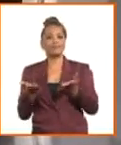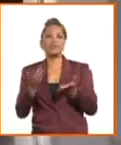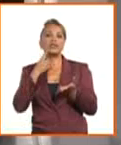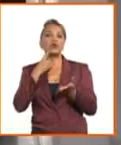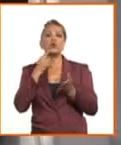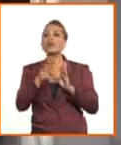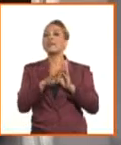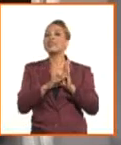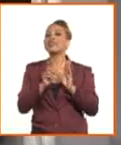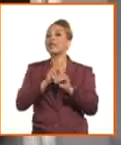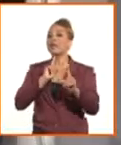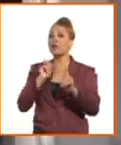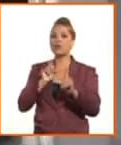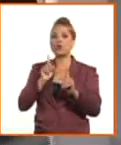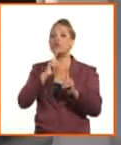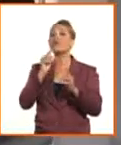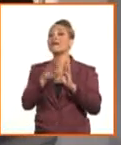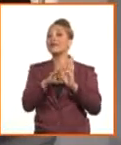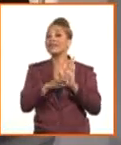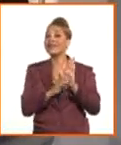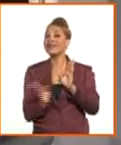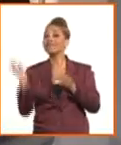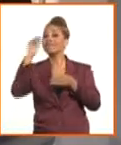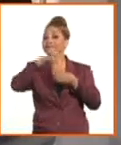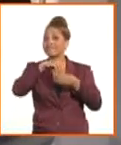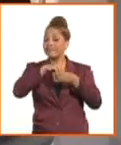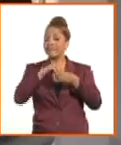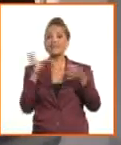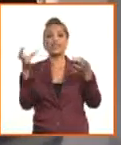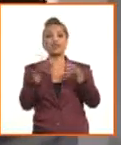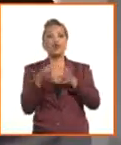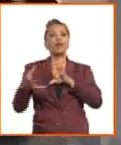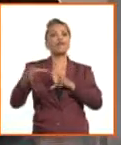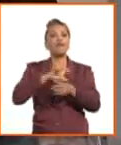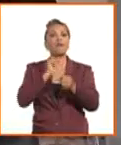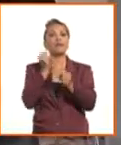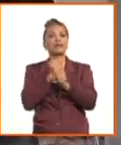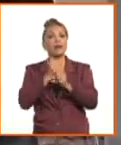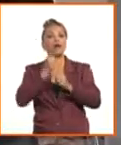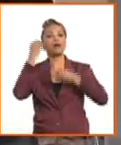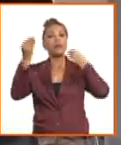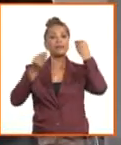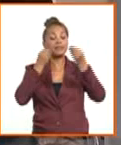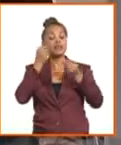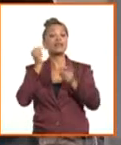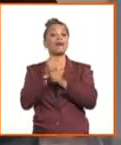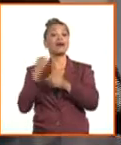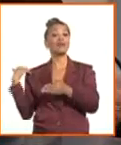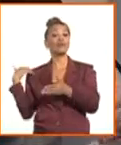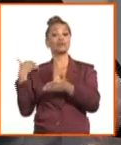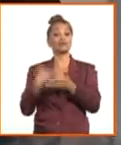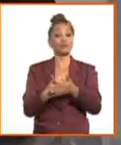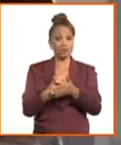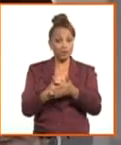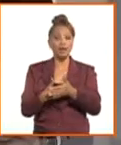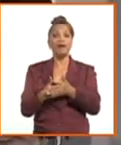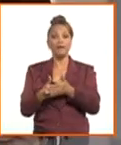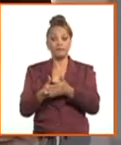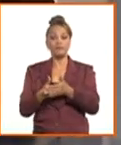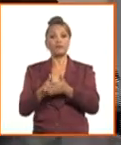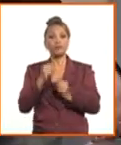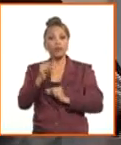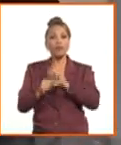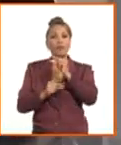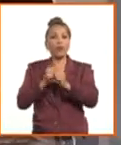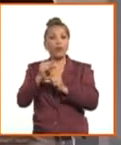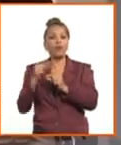aislada. Es una medida que forma parte de todo el diseño en el que venimos trabajando ya, no es de ahora. En el que venimos trabajando ya